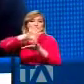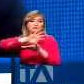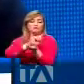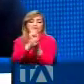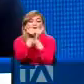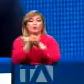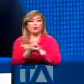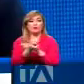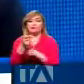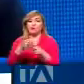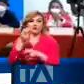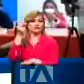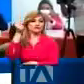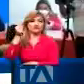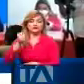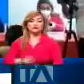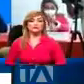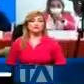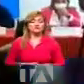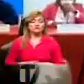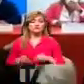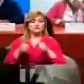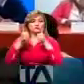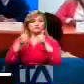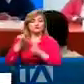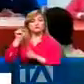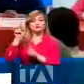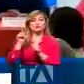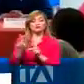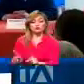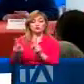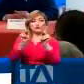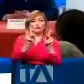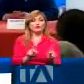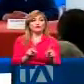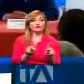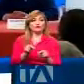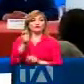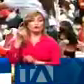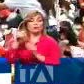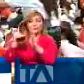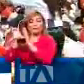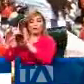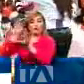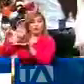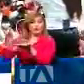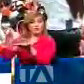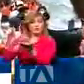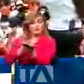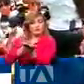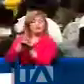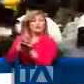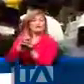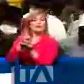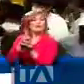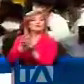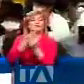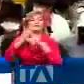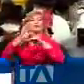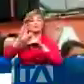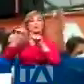revertirlo lo más pronto posible. Y es que el candidato tenía previsto sacar el dinero del Banco Central para financiar su ofrecimiento